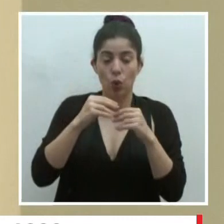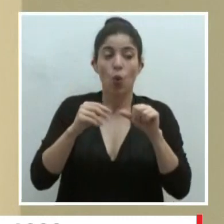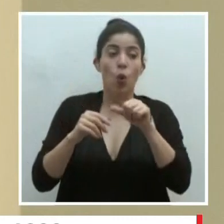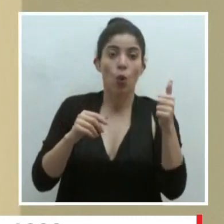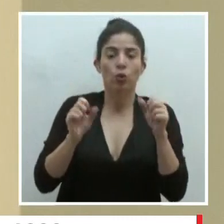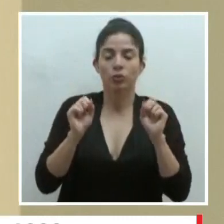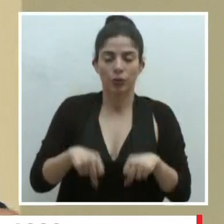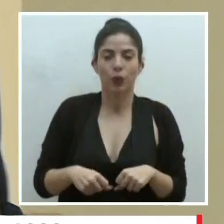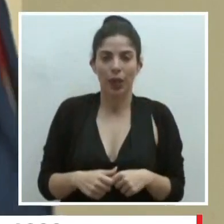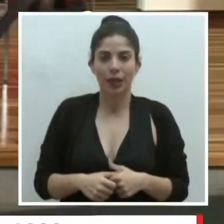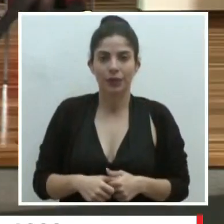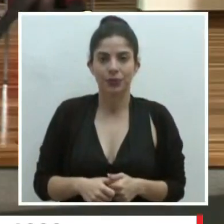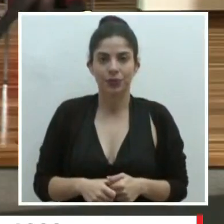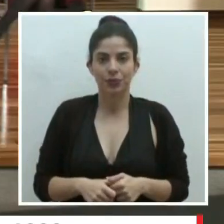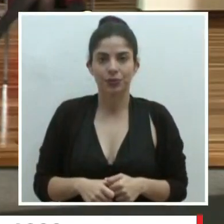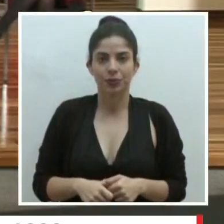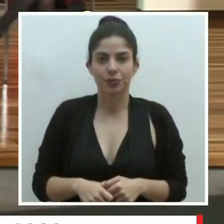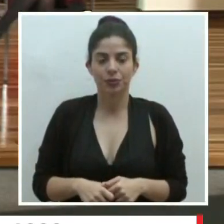puede.